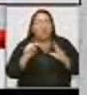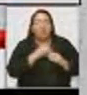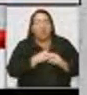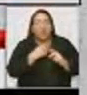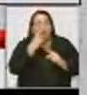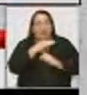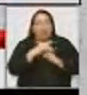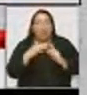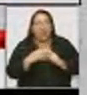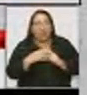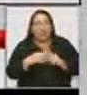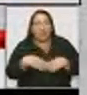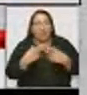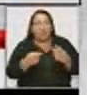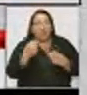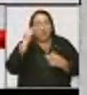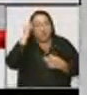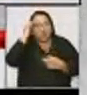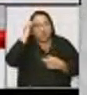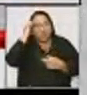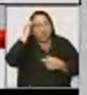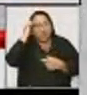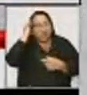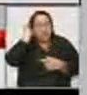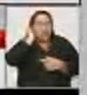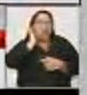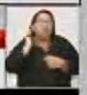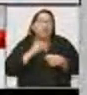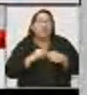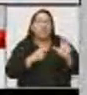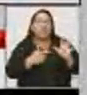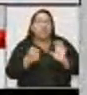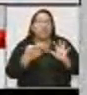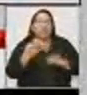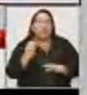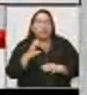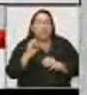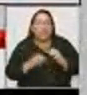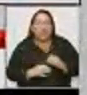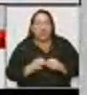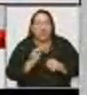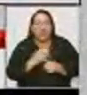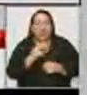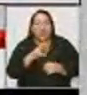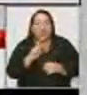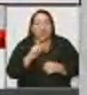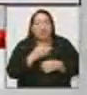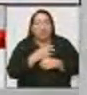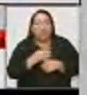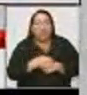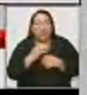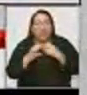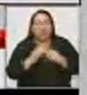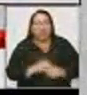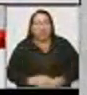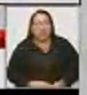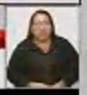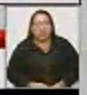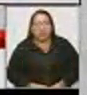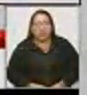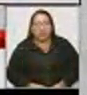de Ambiente reportó que se han registrado una participación de 790 personas en 31 mecanismos de